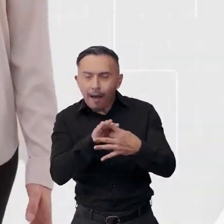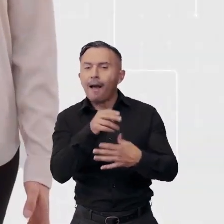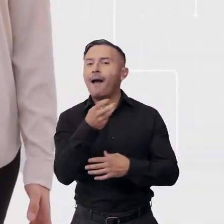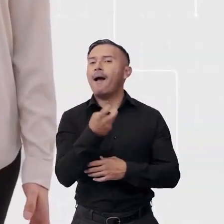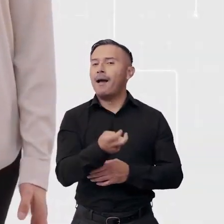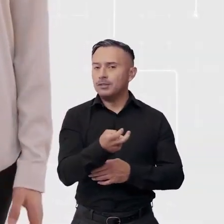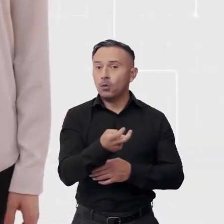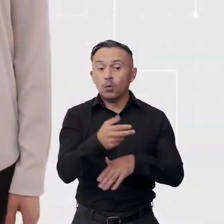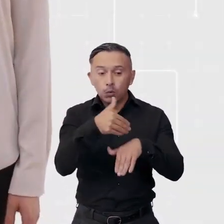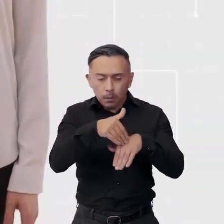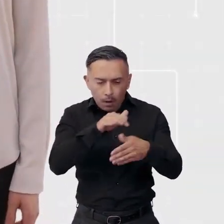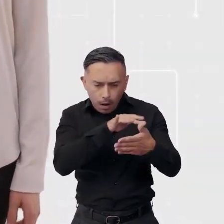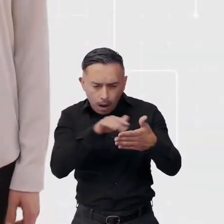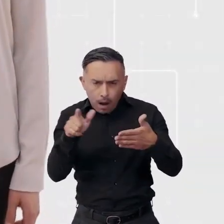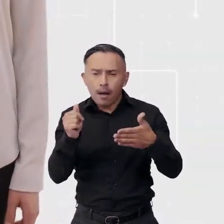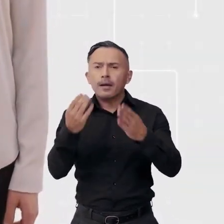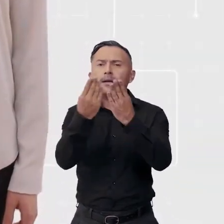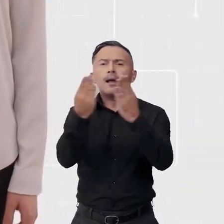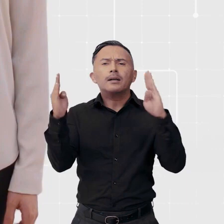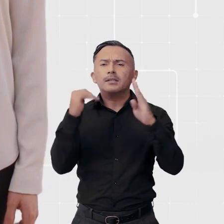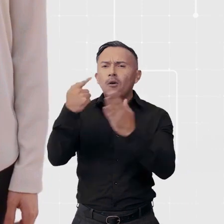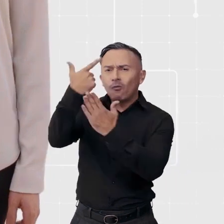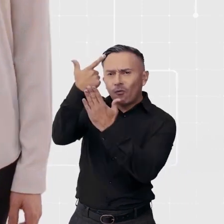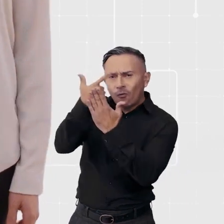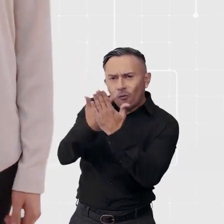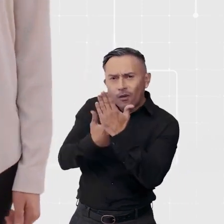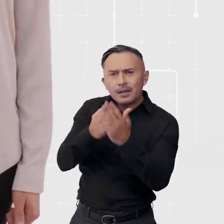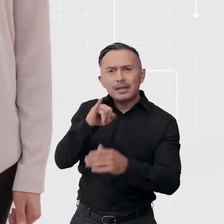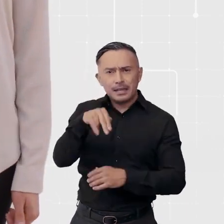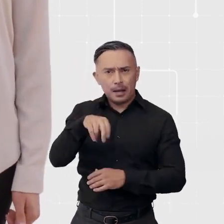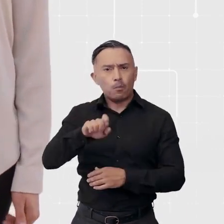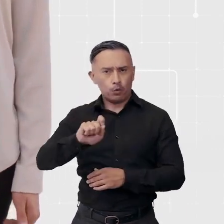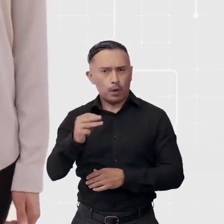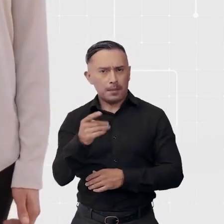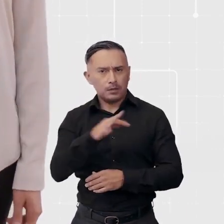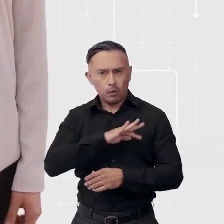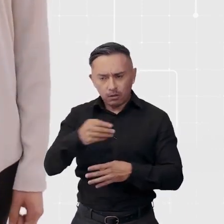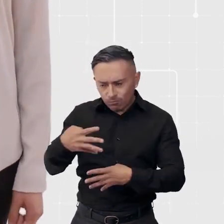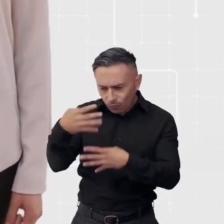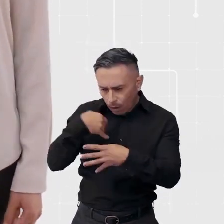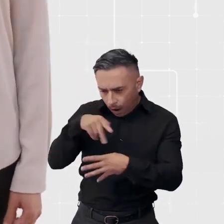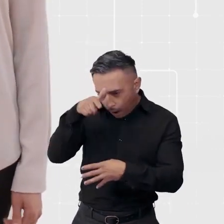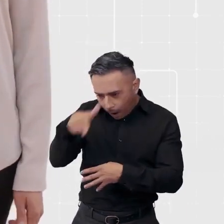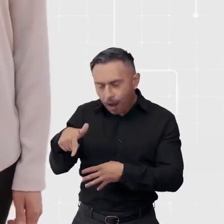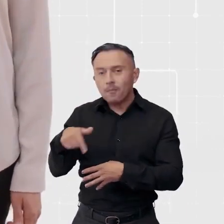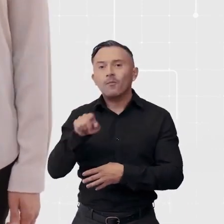la ubicación de la casilla que le corresponde. Primero, deberá ingresar al sitio web